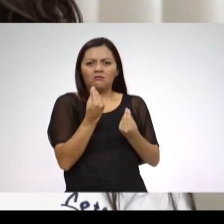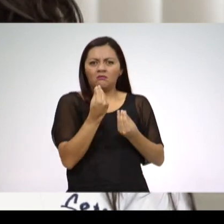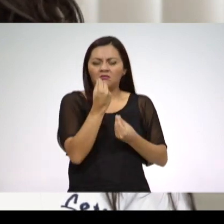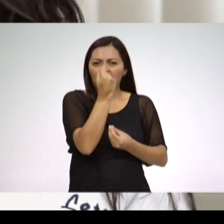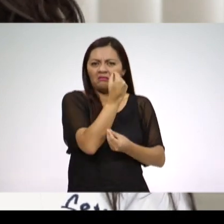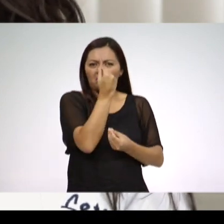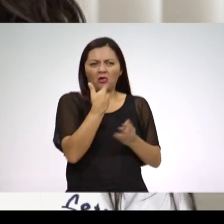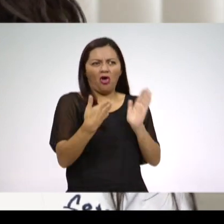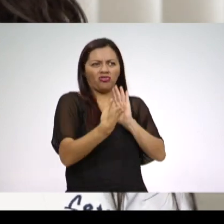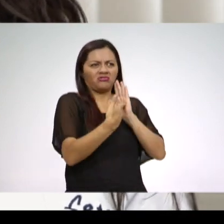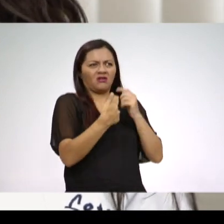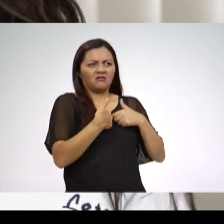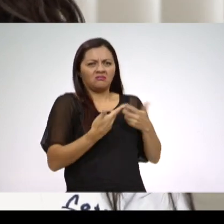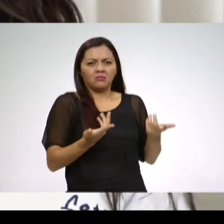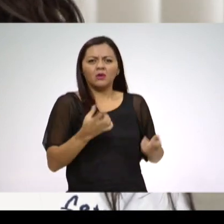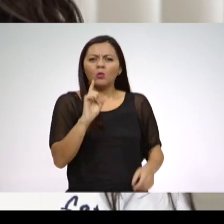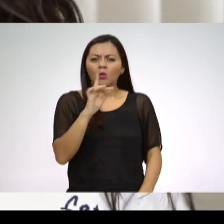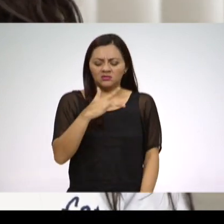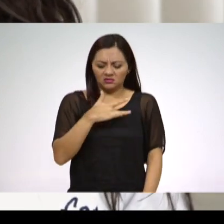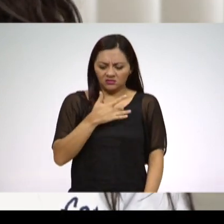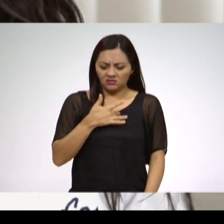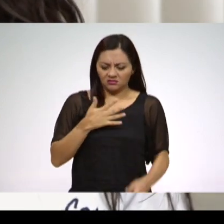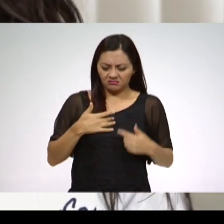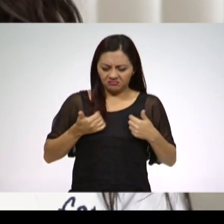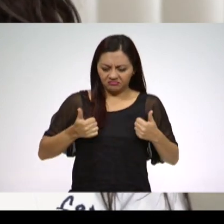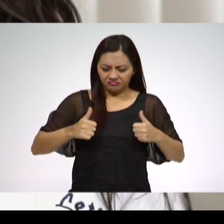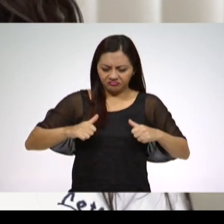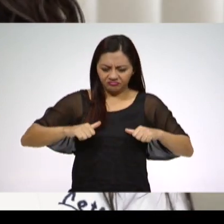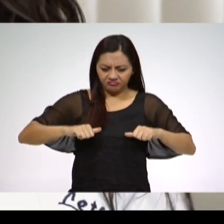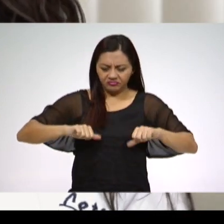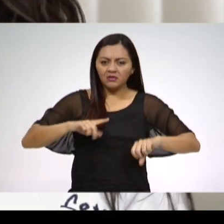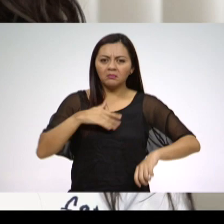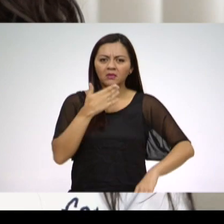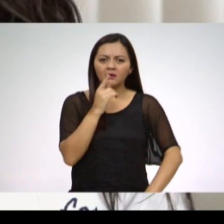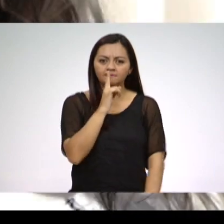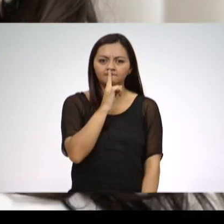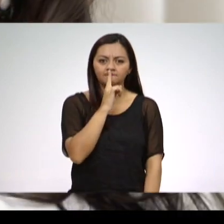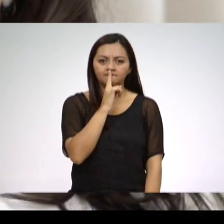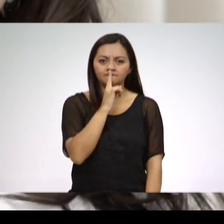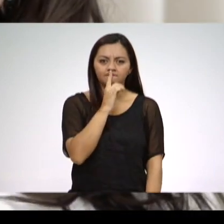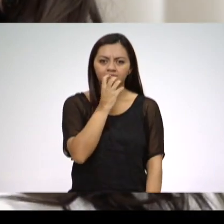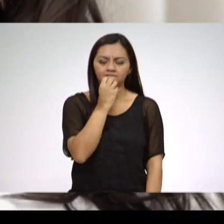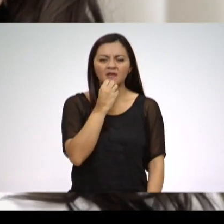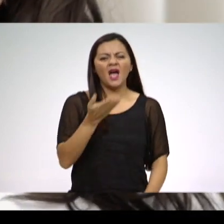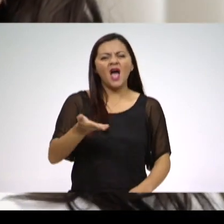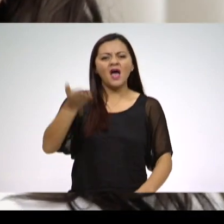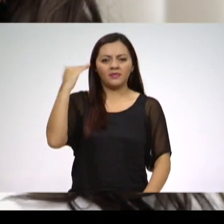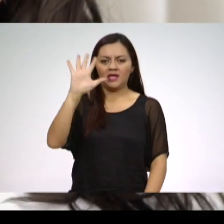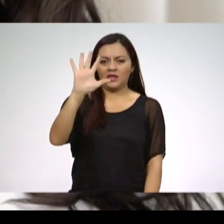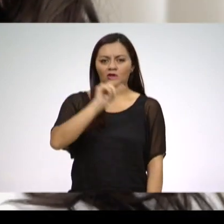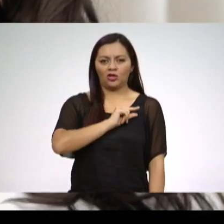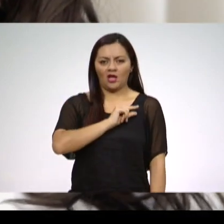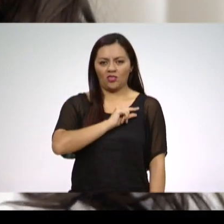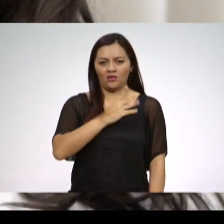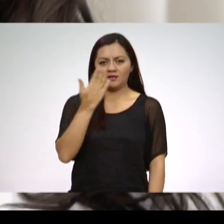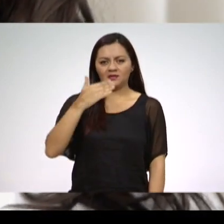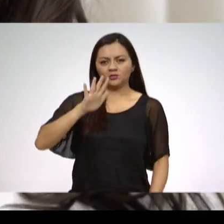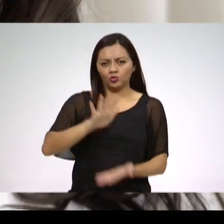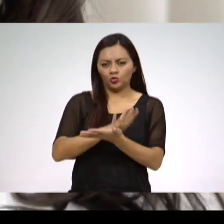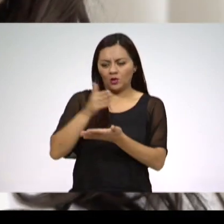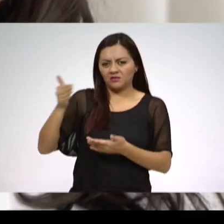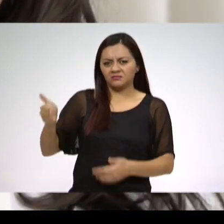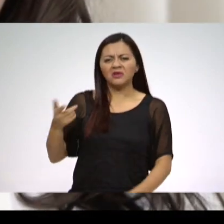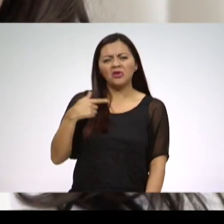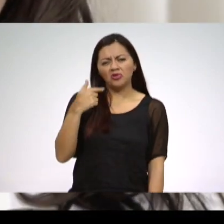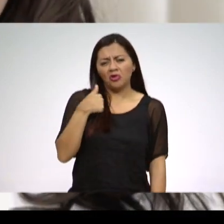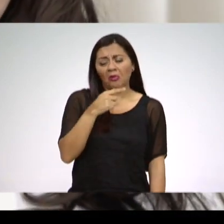sientes como que lo que mejor puedes hacer es quedarte callada. Fue en quinto grado, la verdad, pero no, yo no